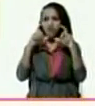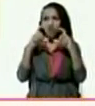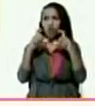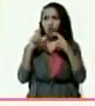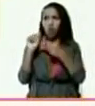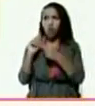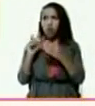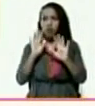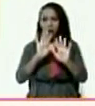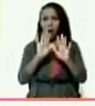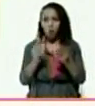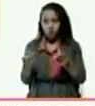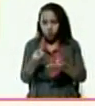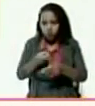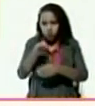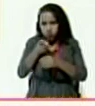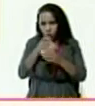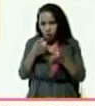ilustración.